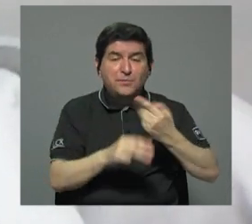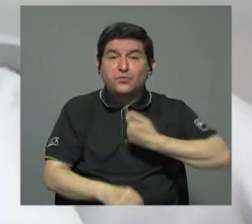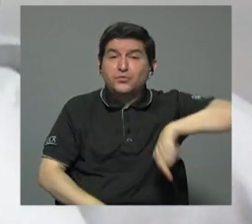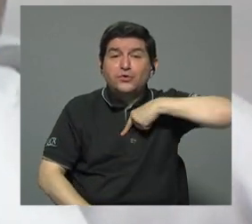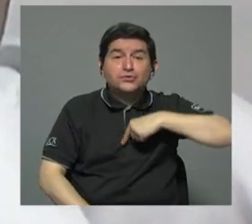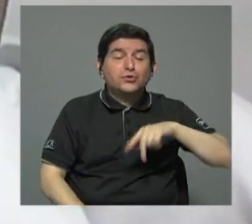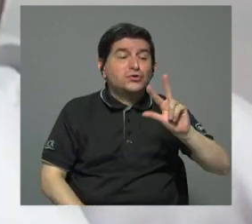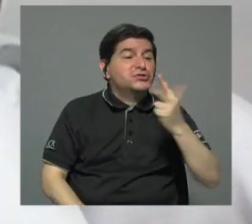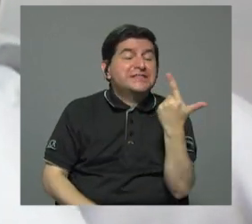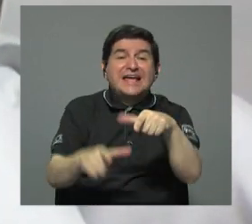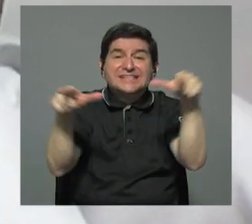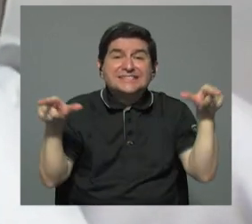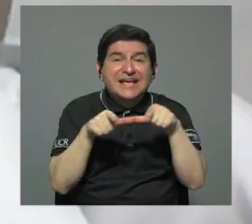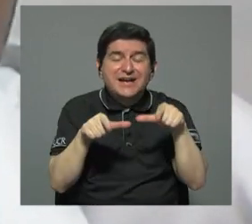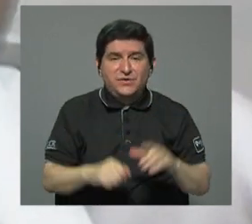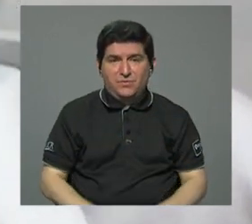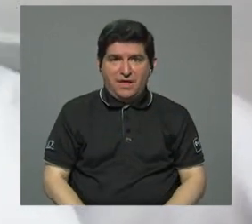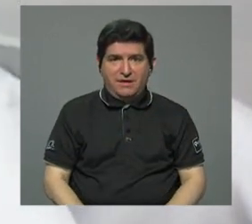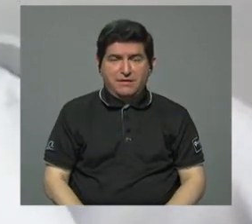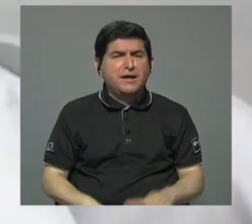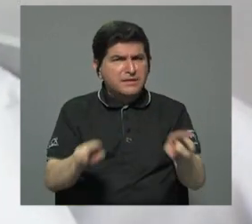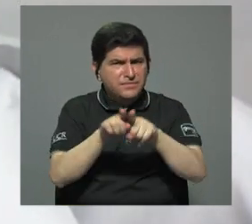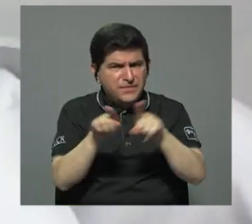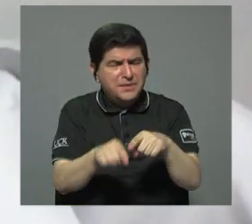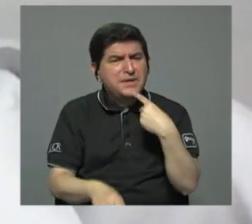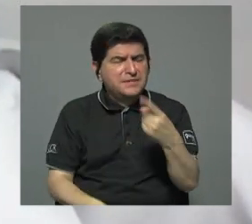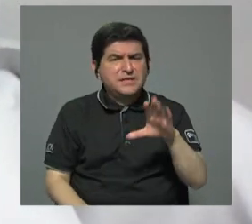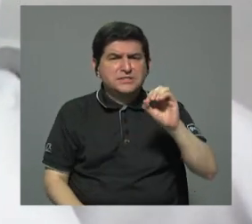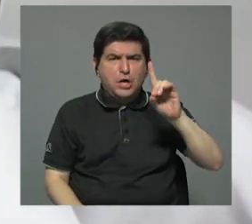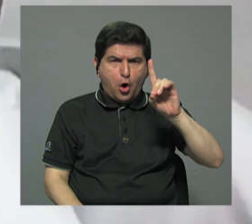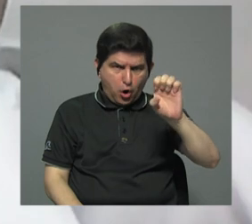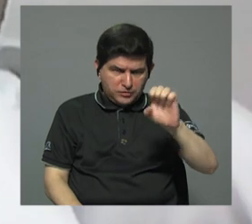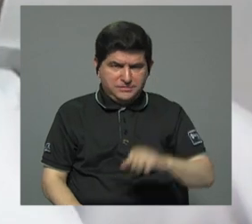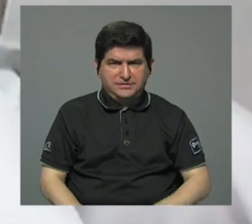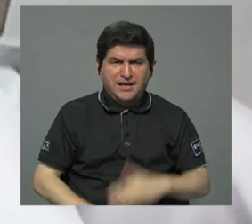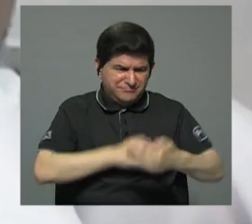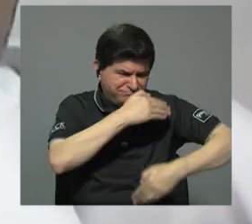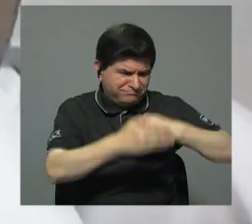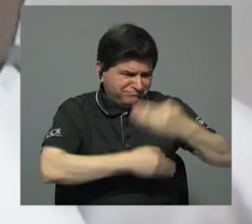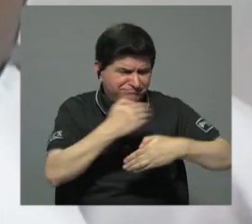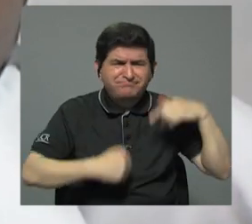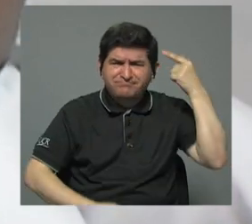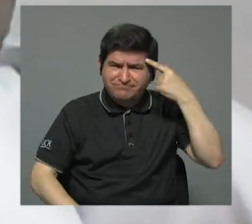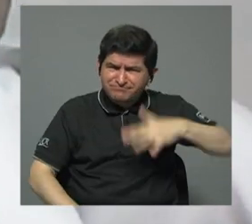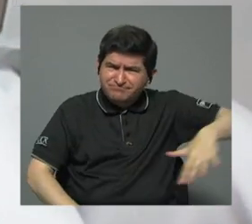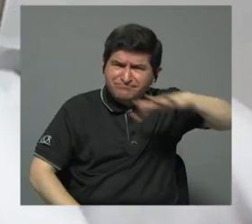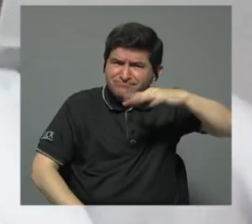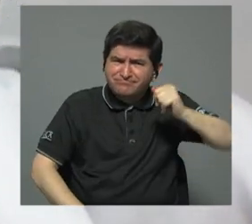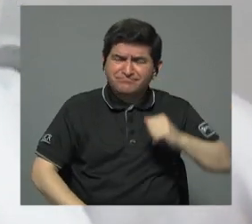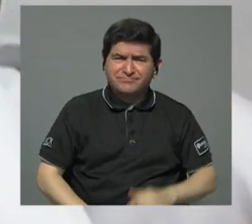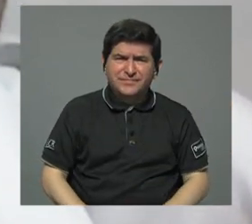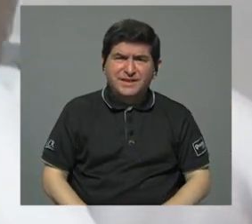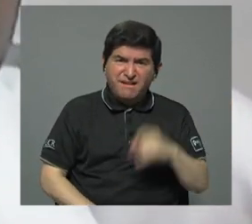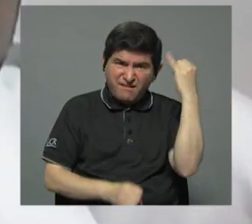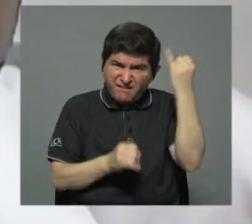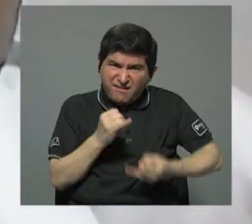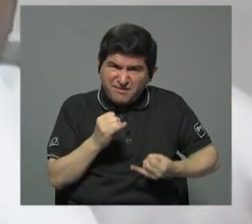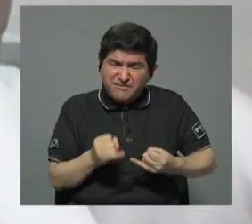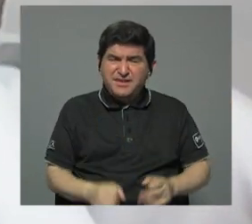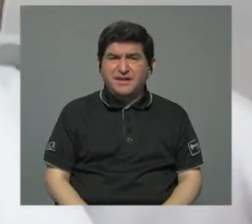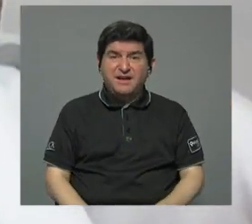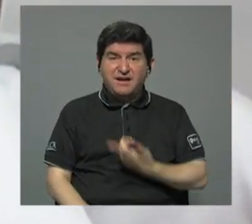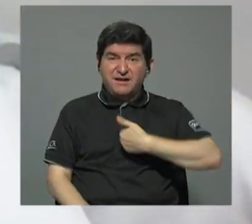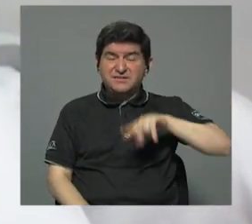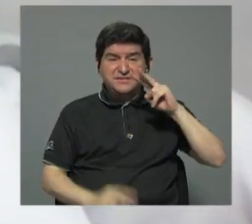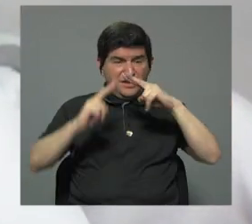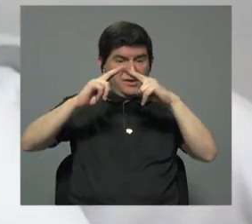aún así, producto que también lo señala la OCDE, de la gestión del Estado, ¿verdad? Entonces, al final, si lo